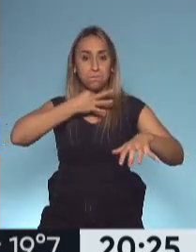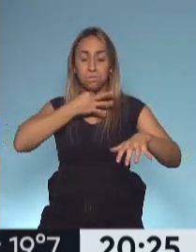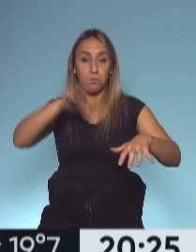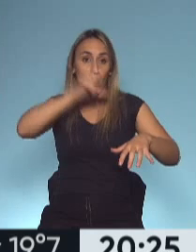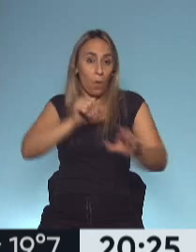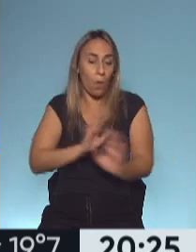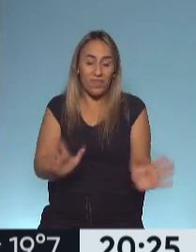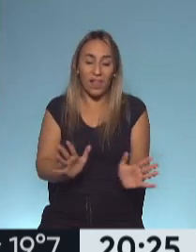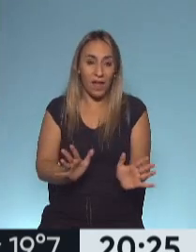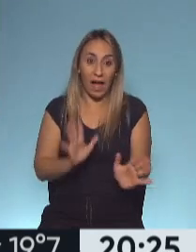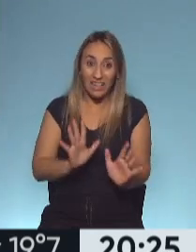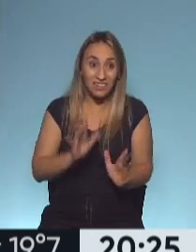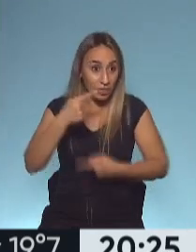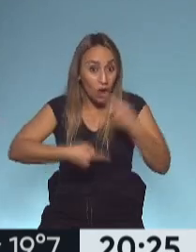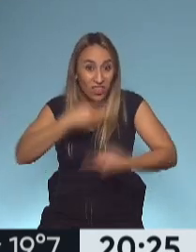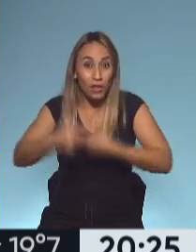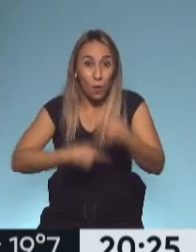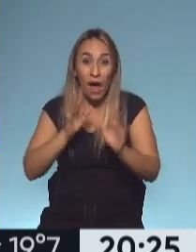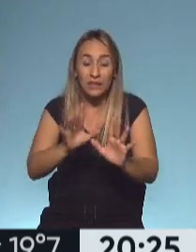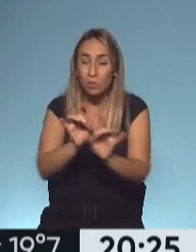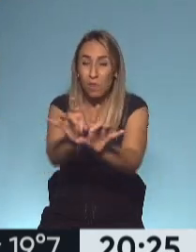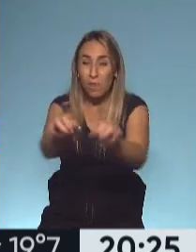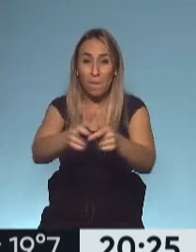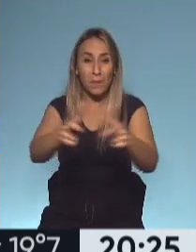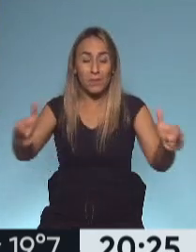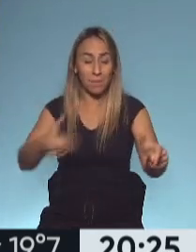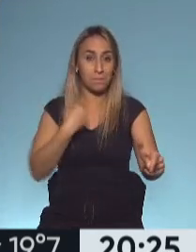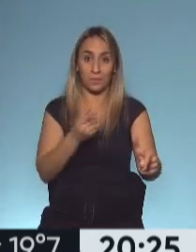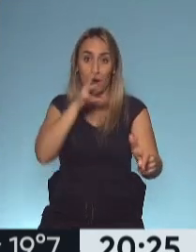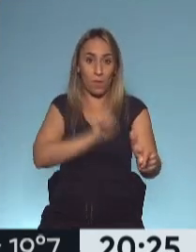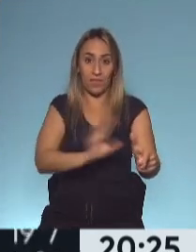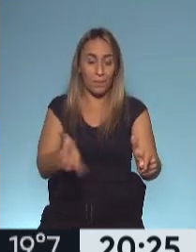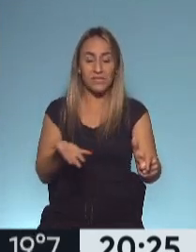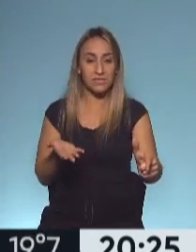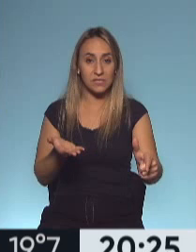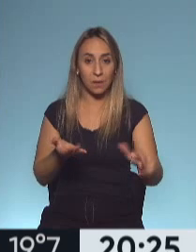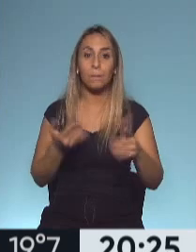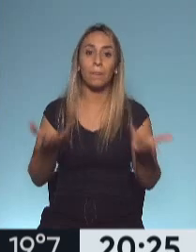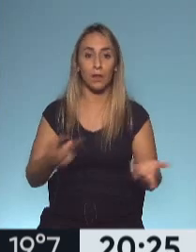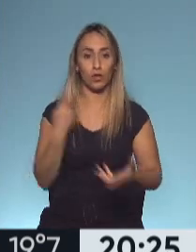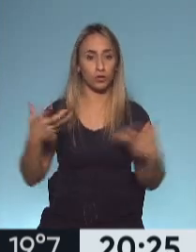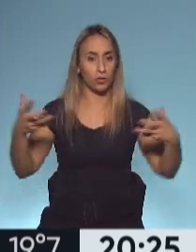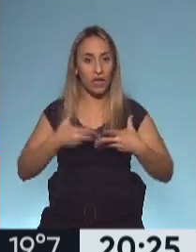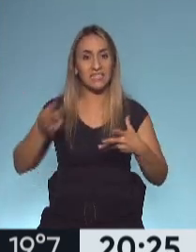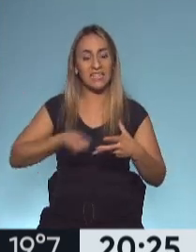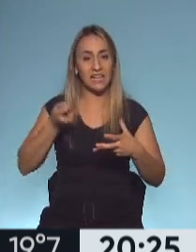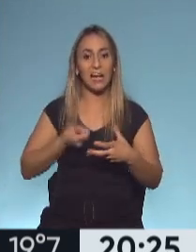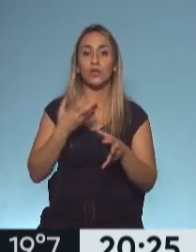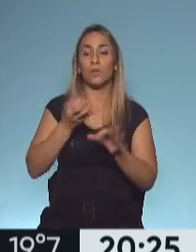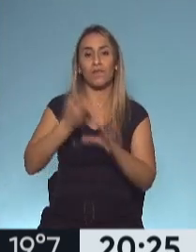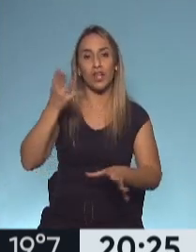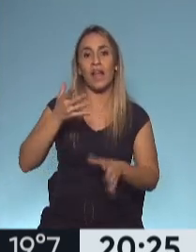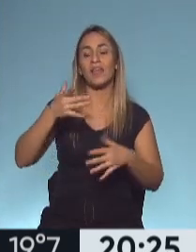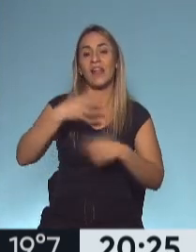aguantar de ninguna manera este ritmo de contagio. Así que estamos planteando desde la Asociación Sindical de los Profesionales de la Salud